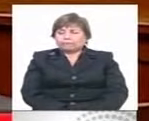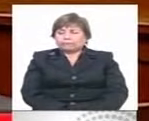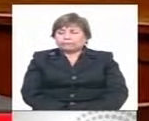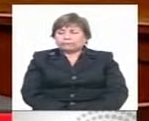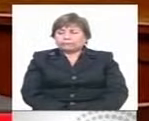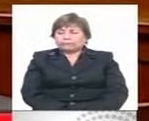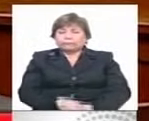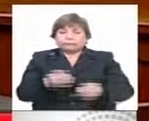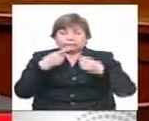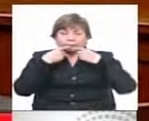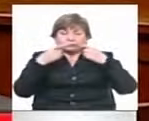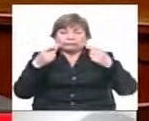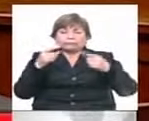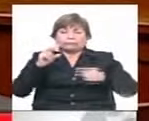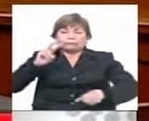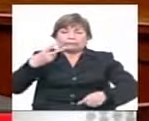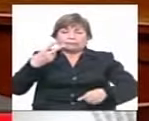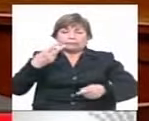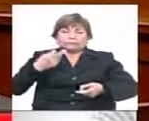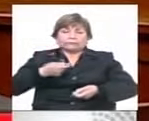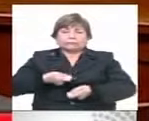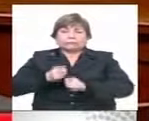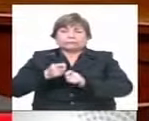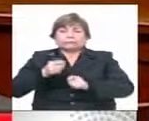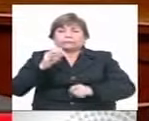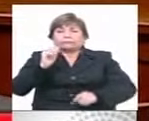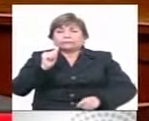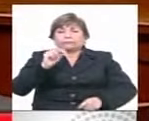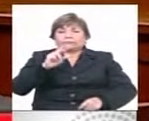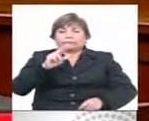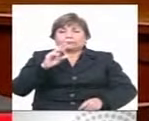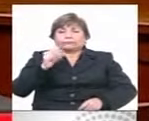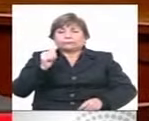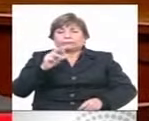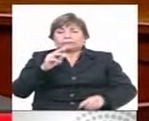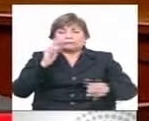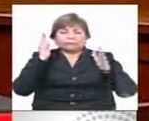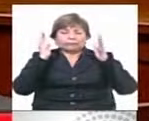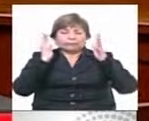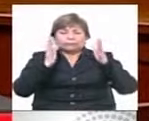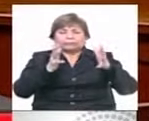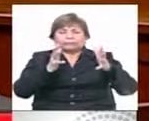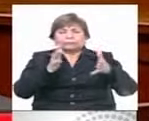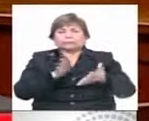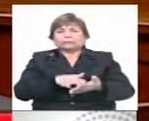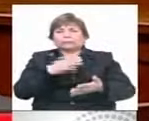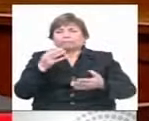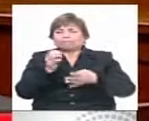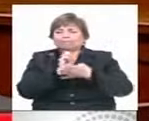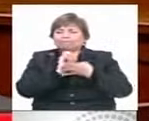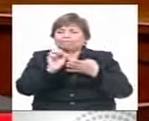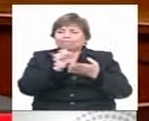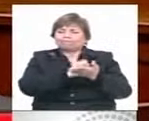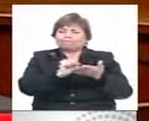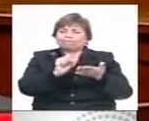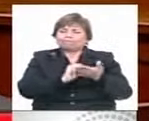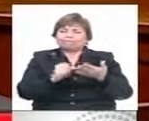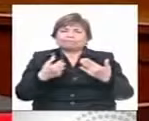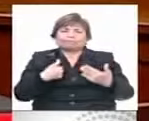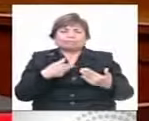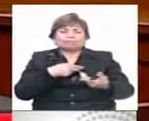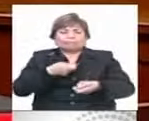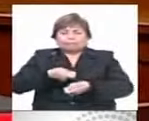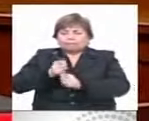El lanzamiento de la segunda reforma agraria tiene por objetivo terminar con el abandono sistemático sufrido por nuestra